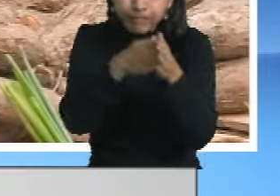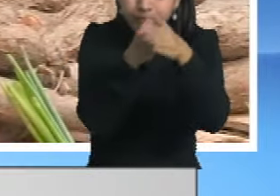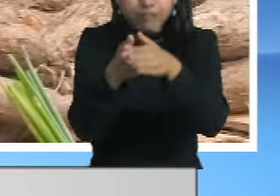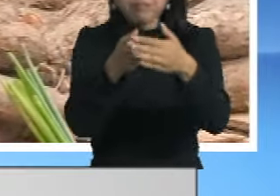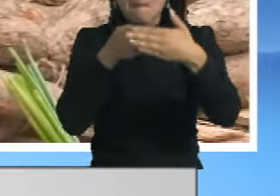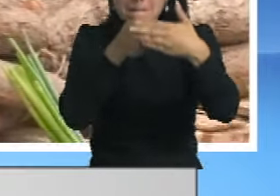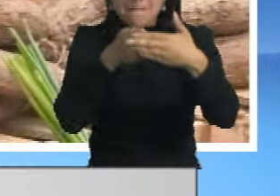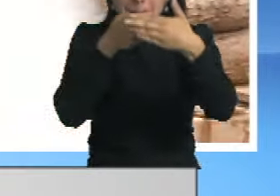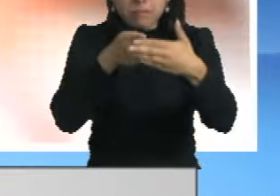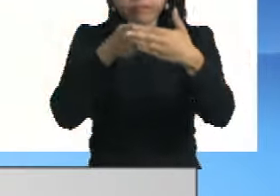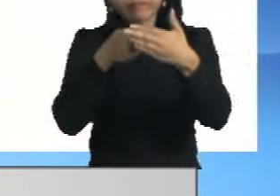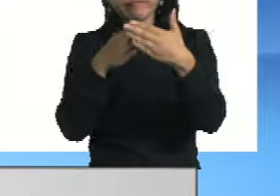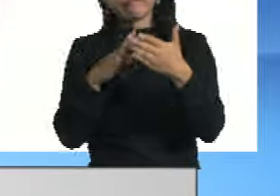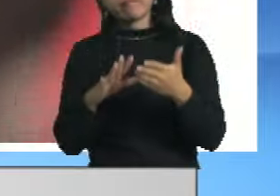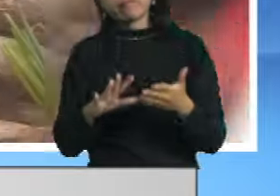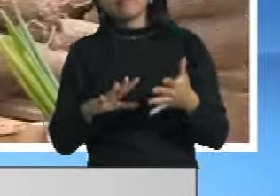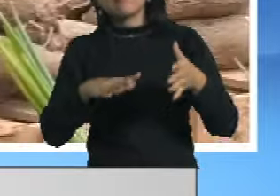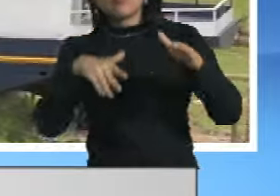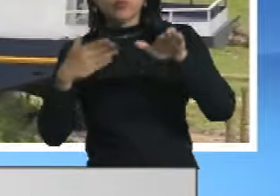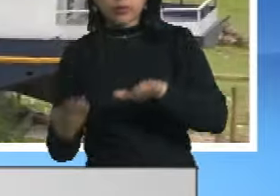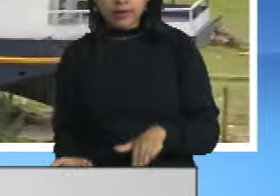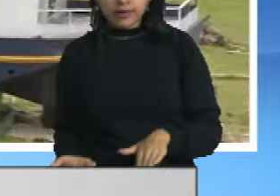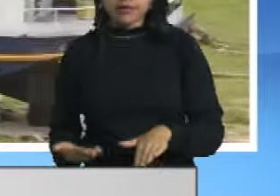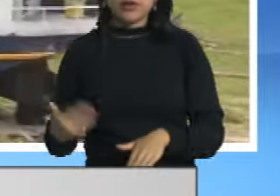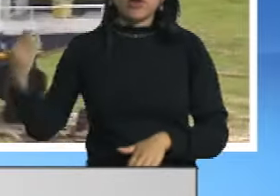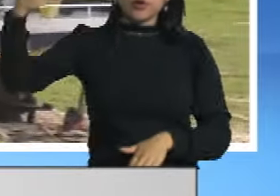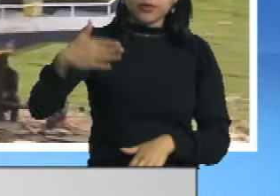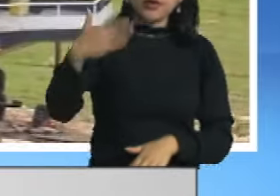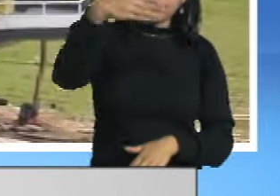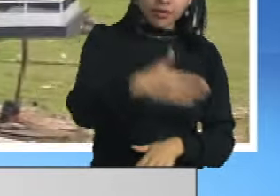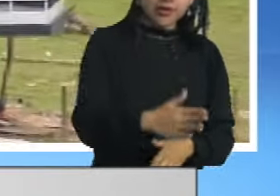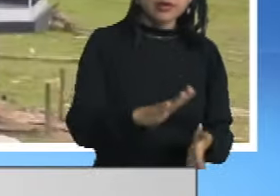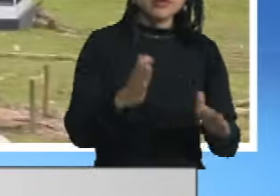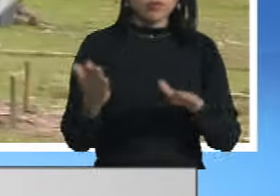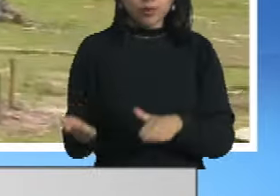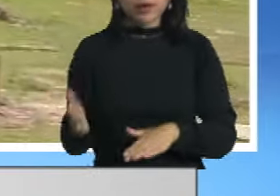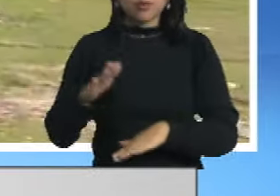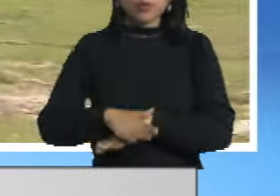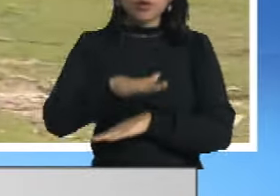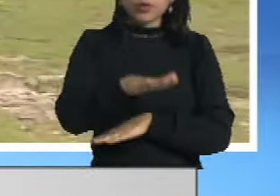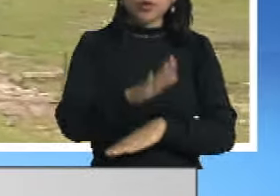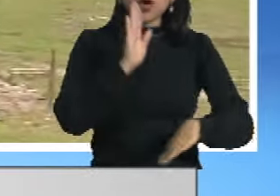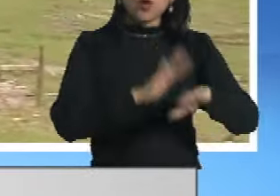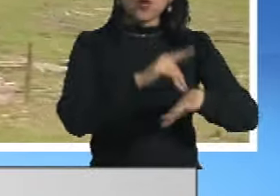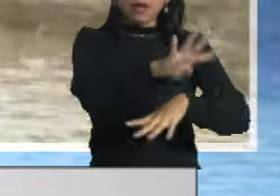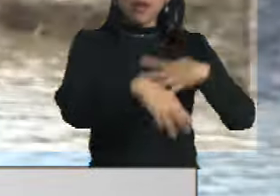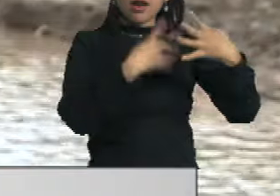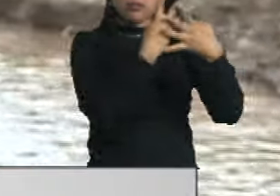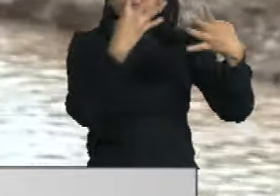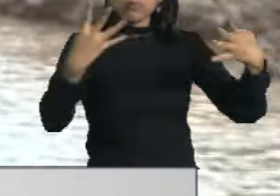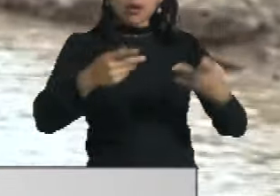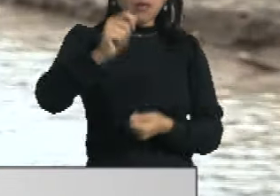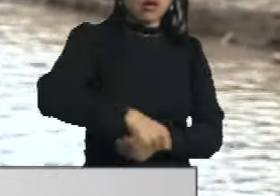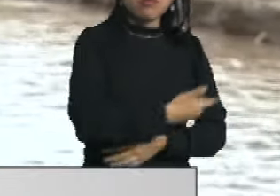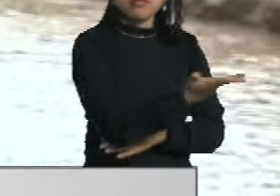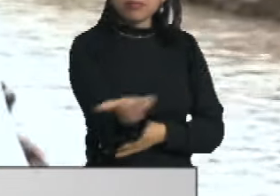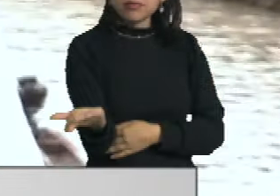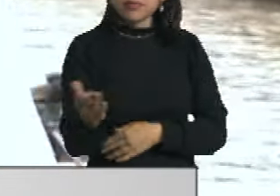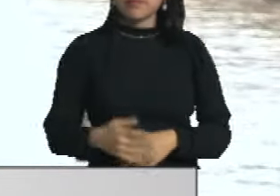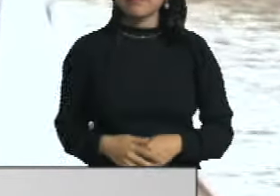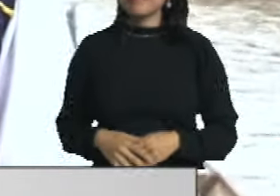peces mueran, que nuestros delfines fallezcan y que tengamos nosotros esta grave crisis. Ya se habla de unas